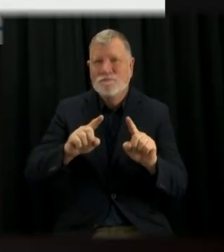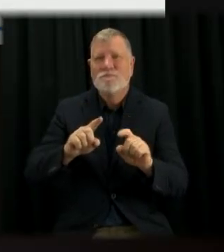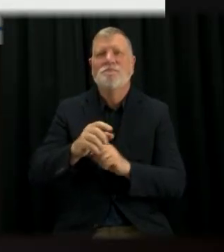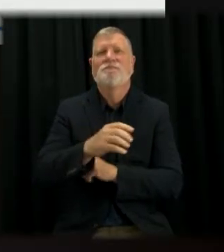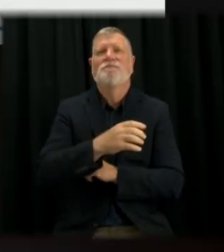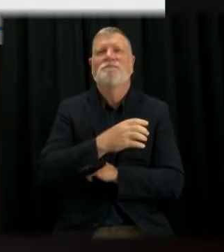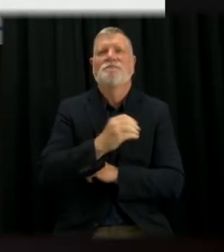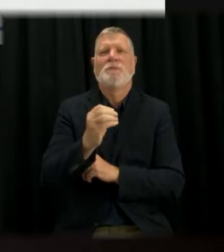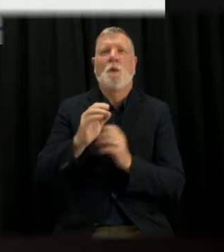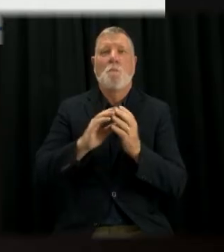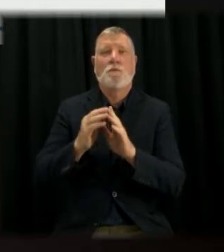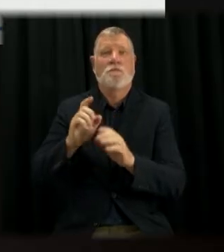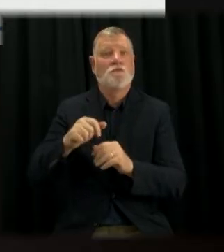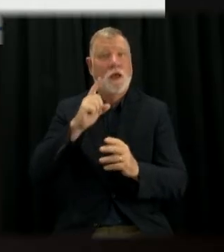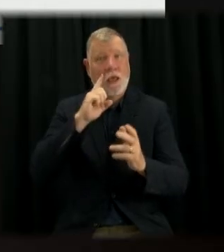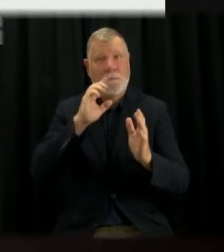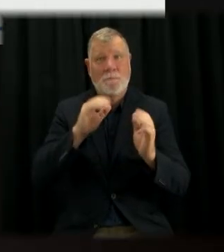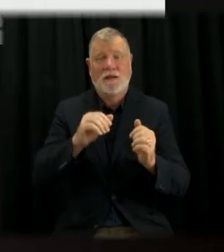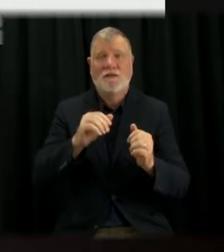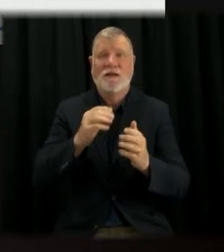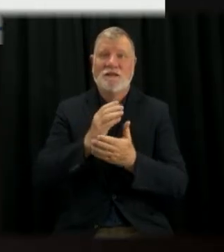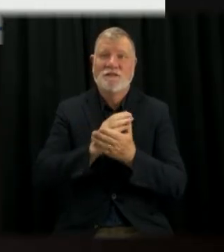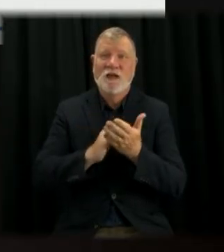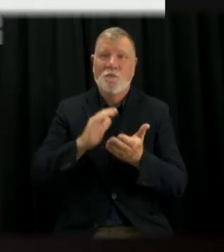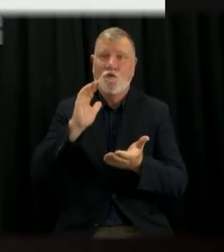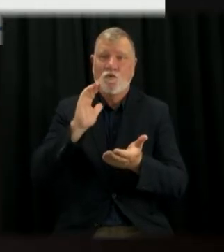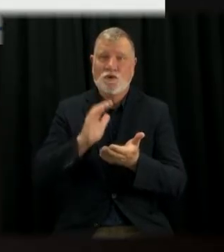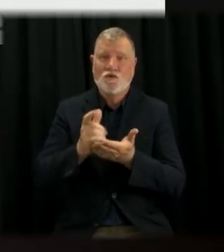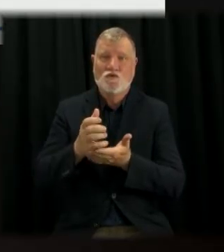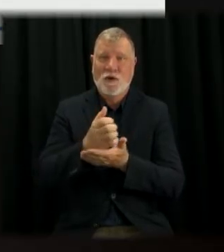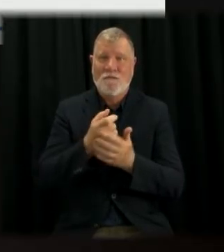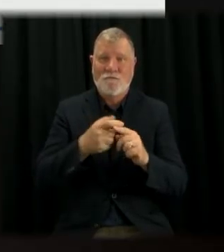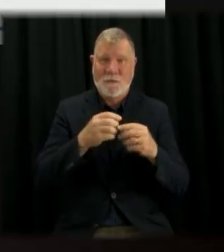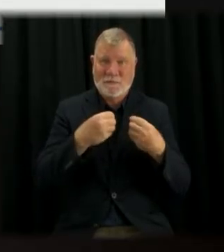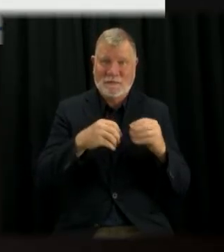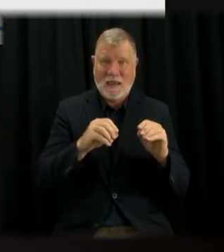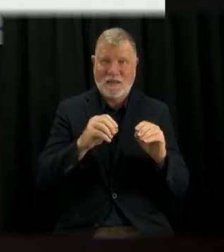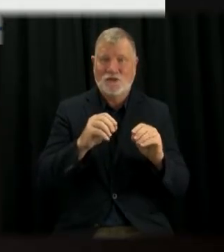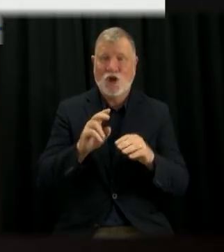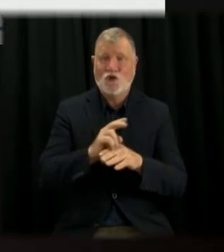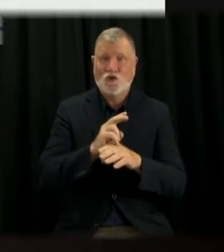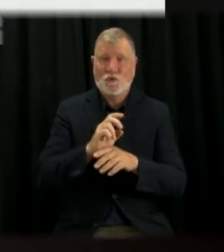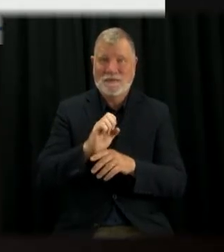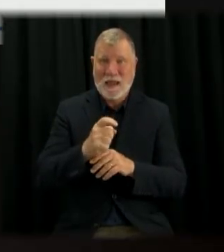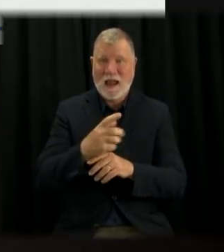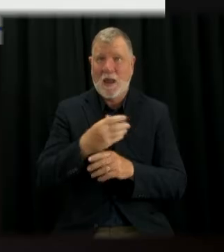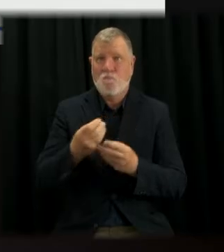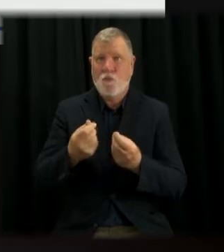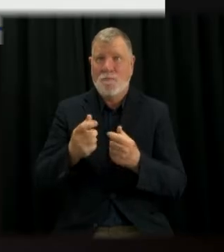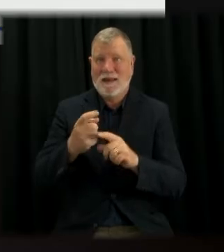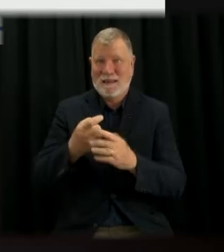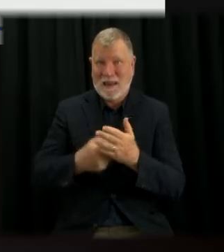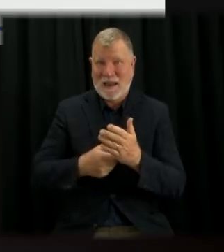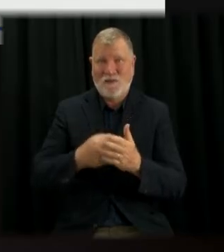Las municipalidades se esperan que tengan unos ingresos reducidos por el IBU